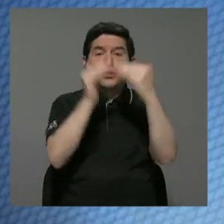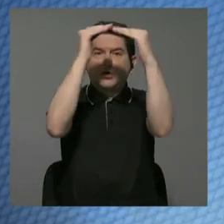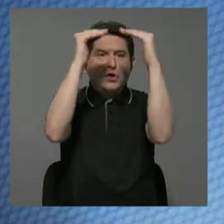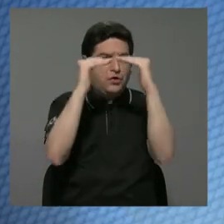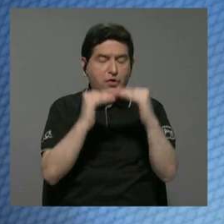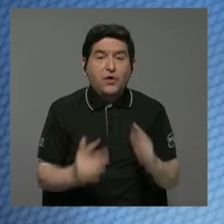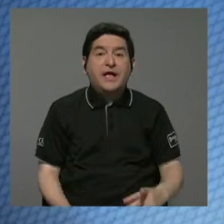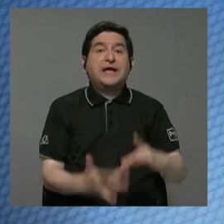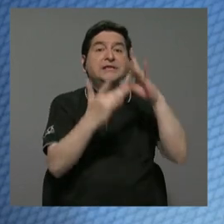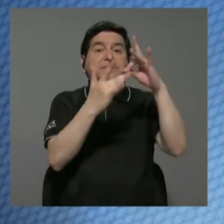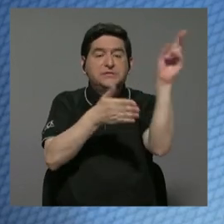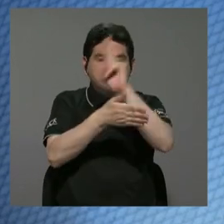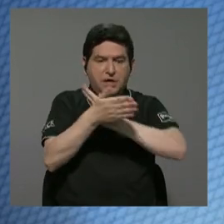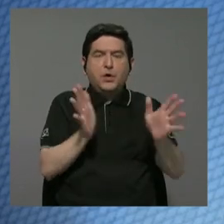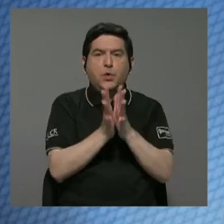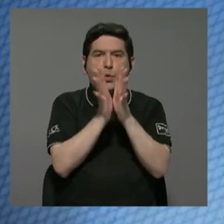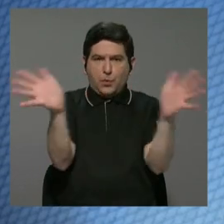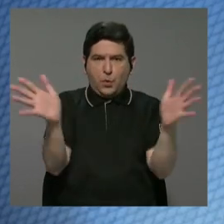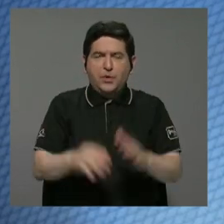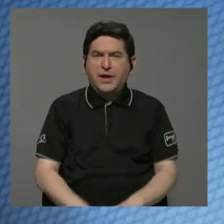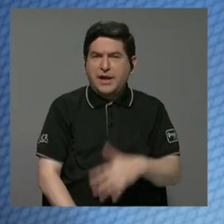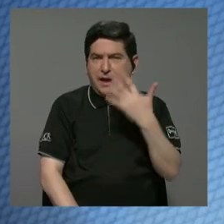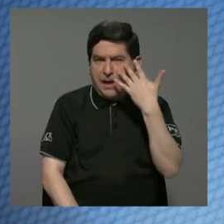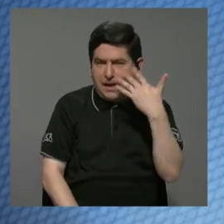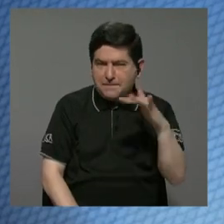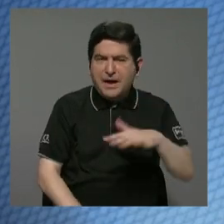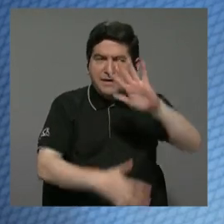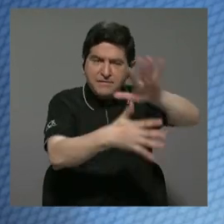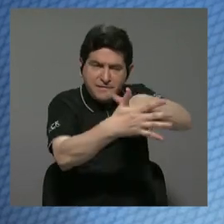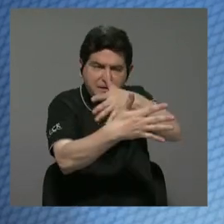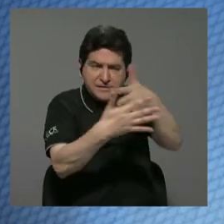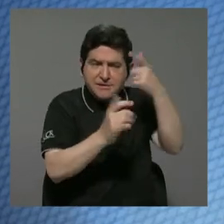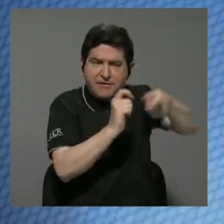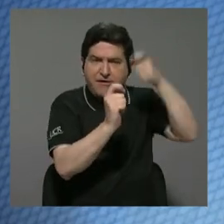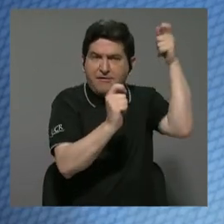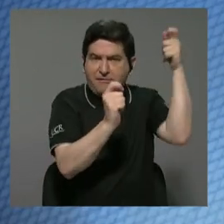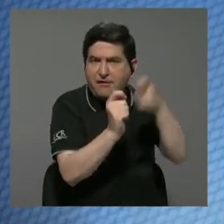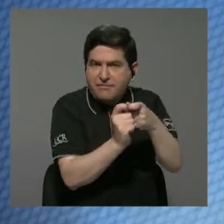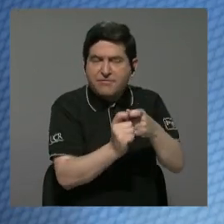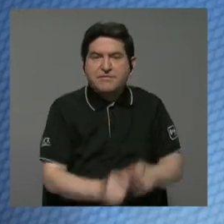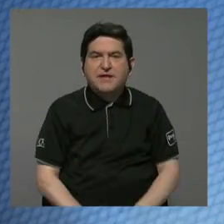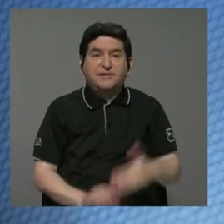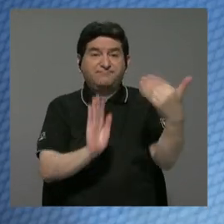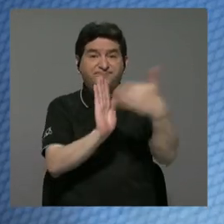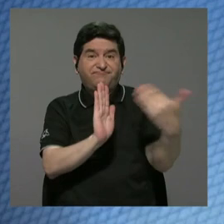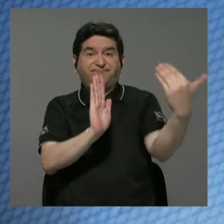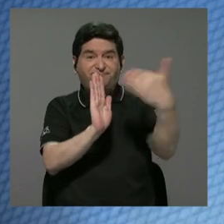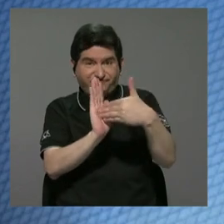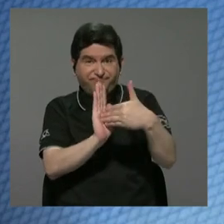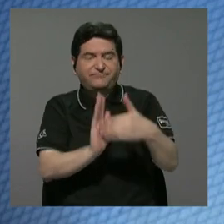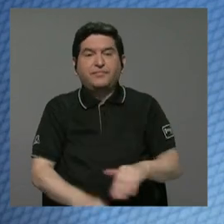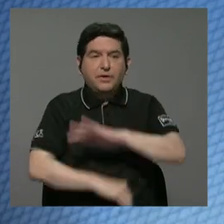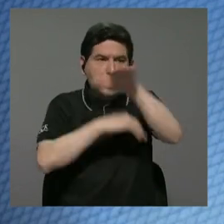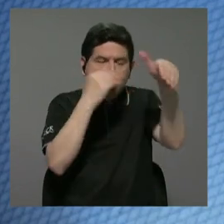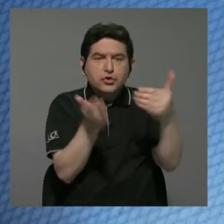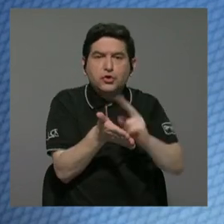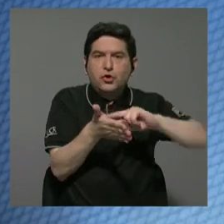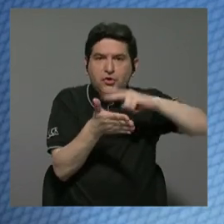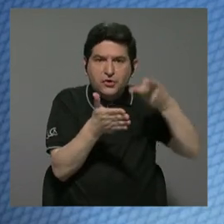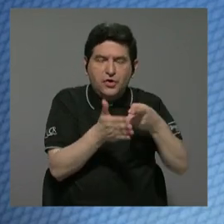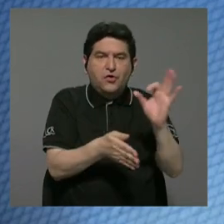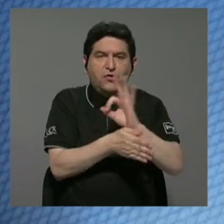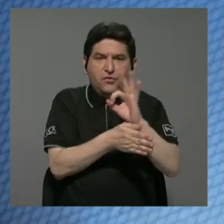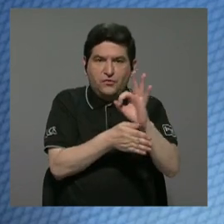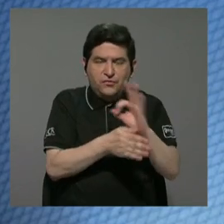en particular a la universidad pública, donde parece que hay una agenda muy específica en deterioro y en detrimento de todo lo que es el funcionamiento